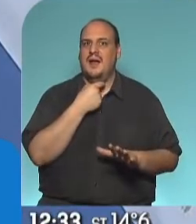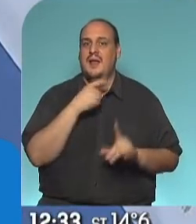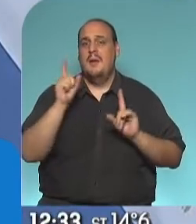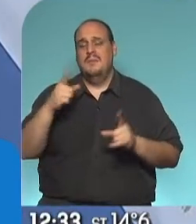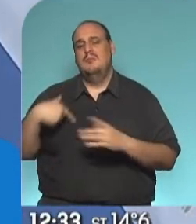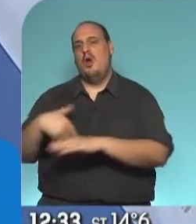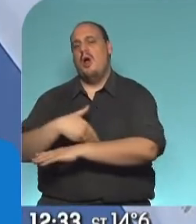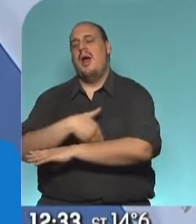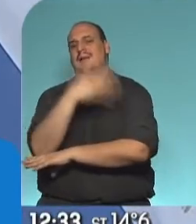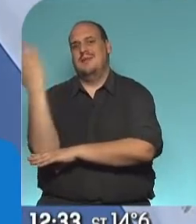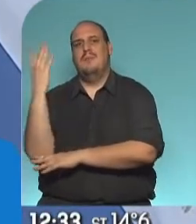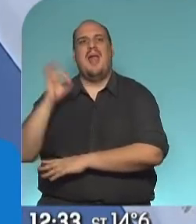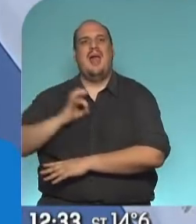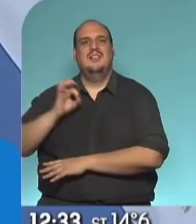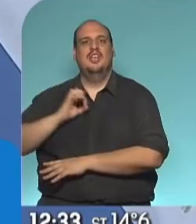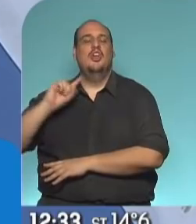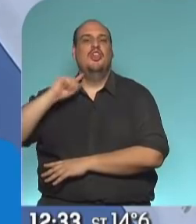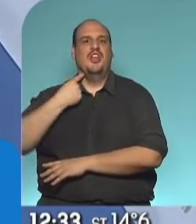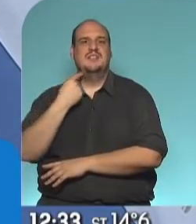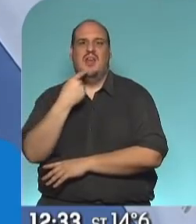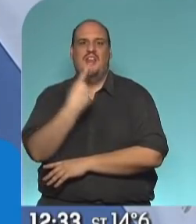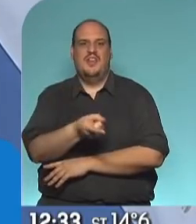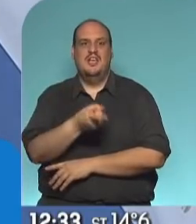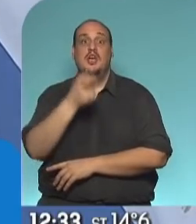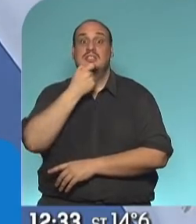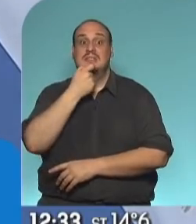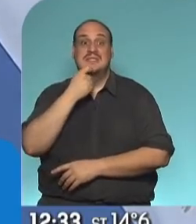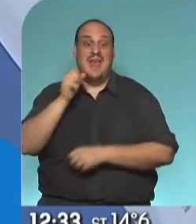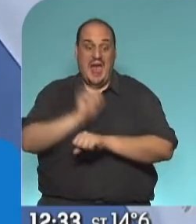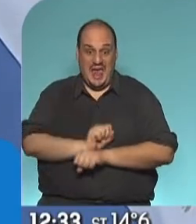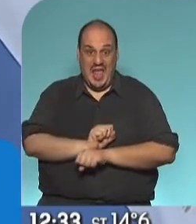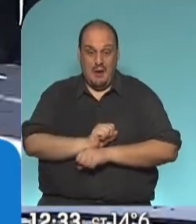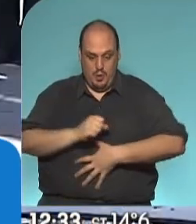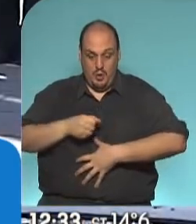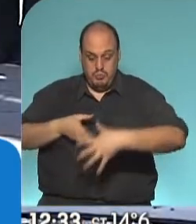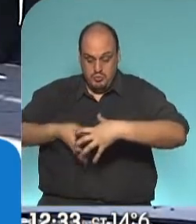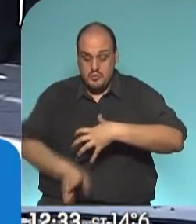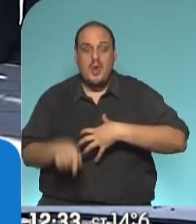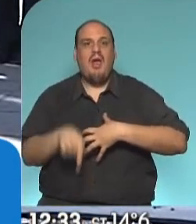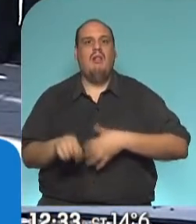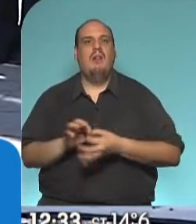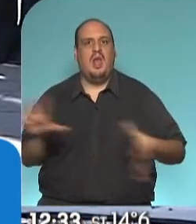Asamblea del año 13 declaró la libertad de vientres y terminó con la esclavitud en Argentina.